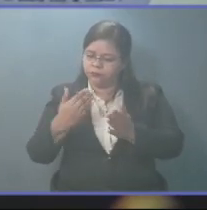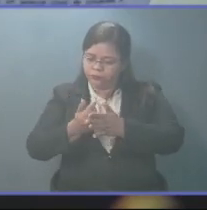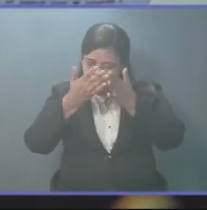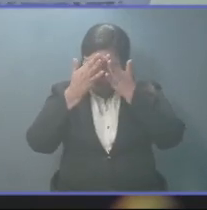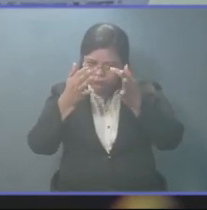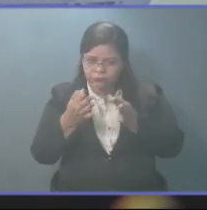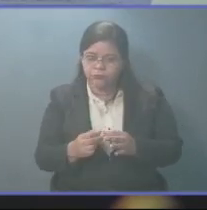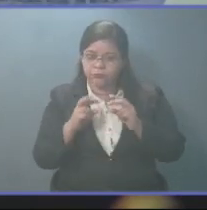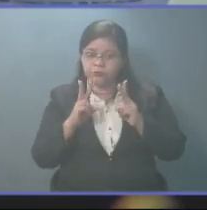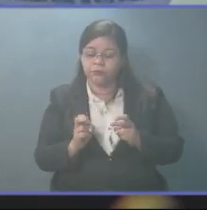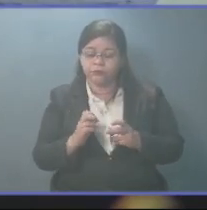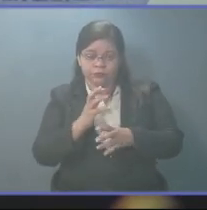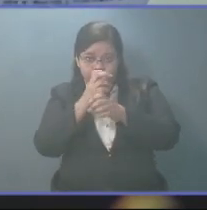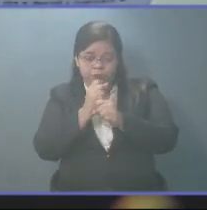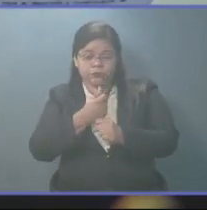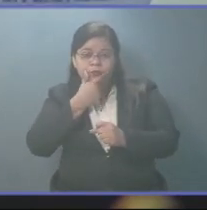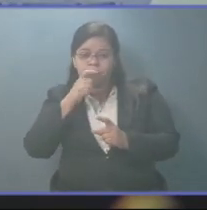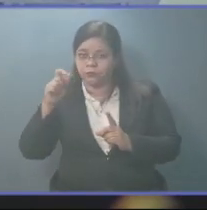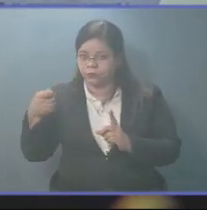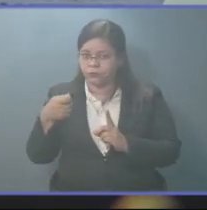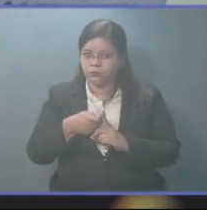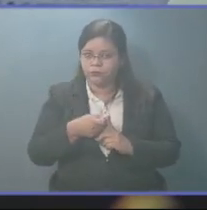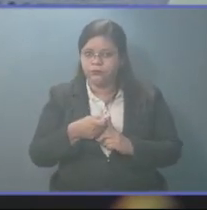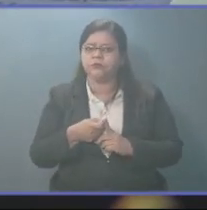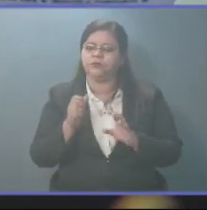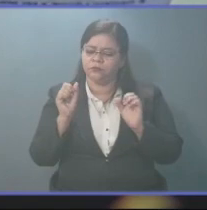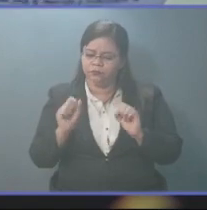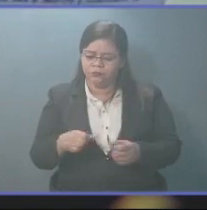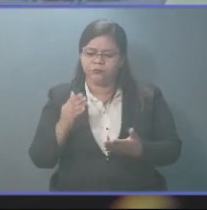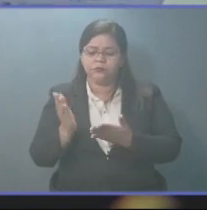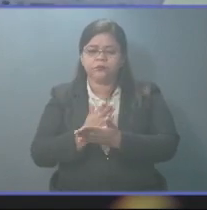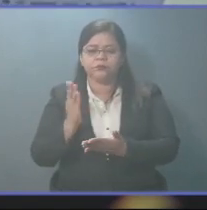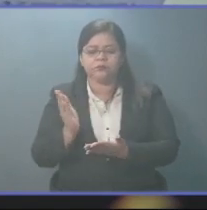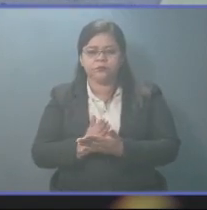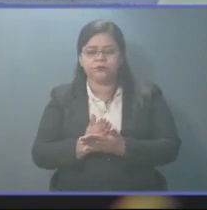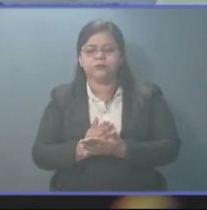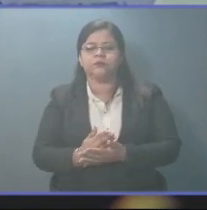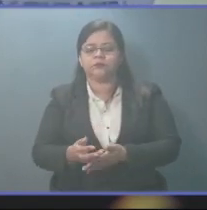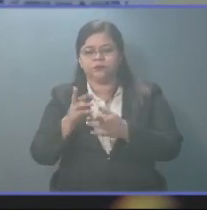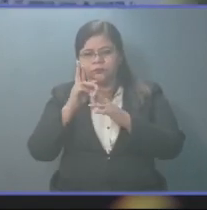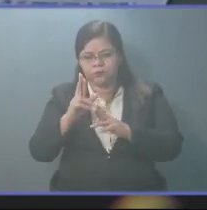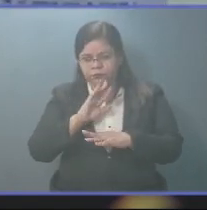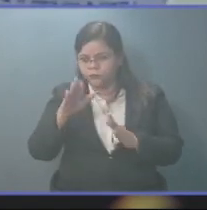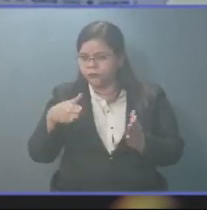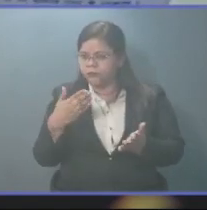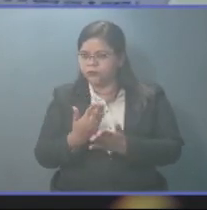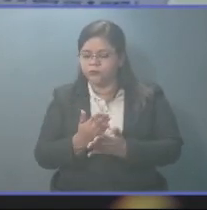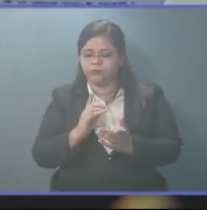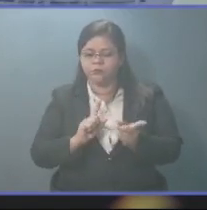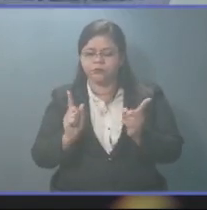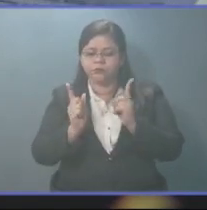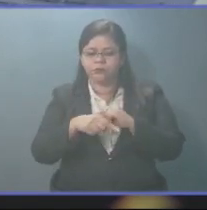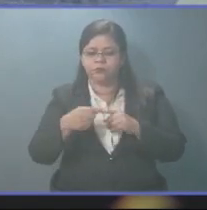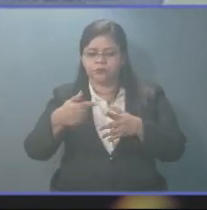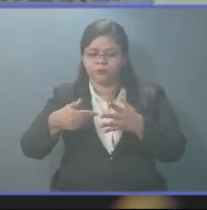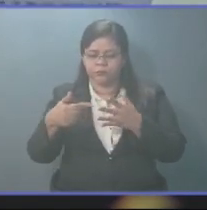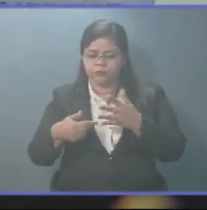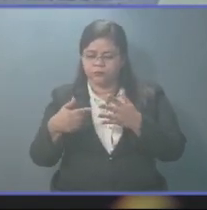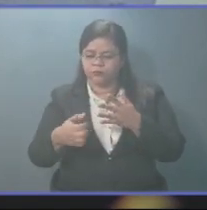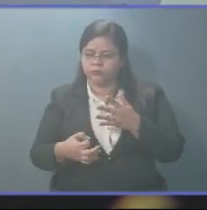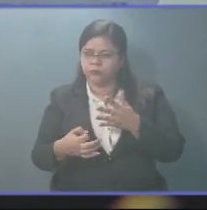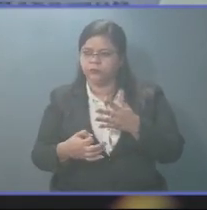de seguridad previsional tomen en cuenta estudios actuariales que corroboren que los cambios en la legislación